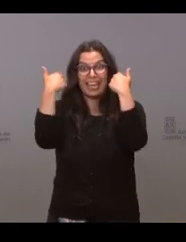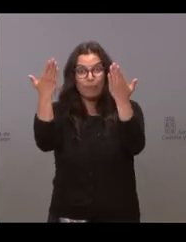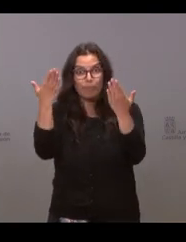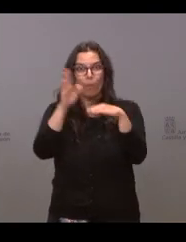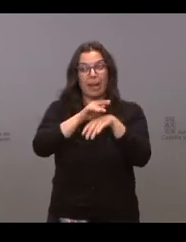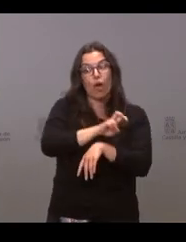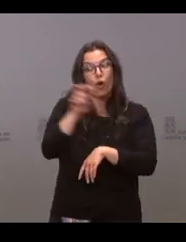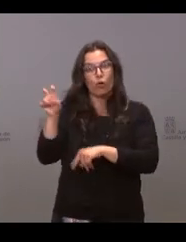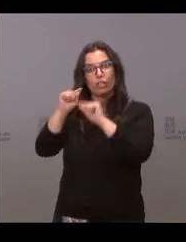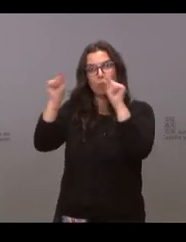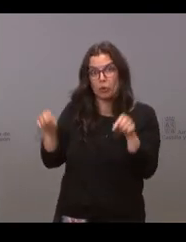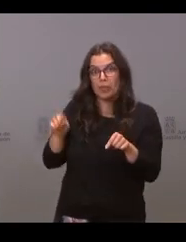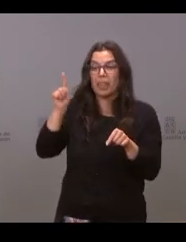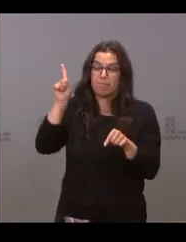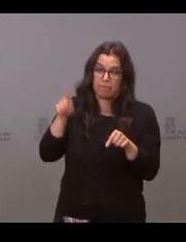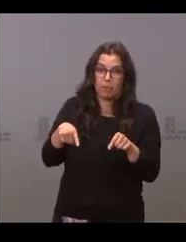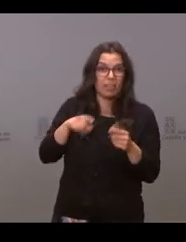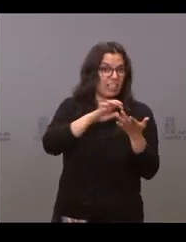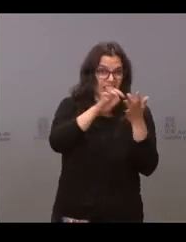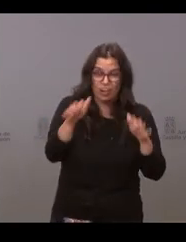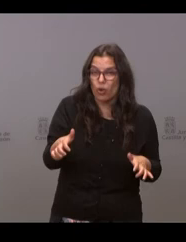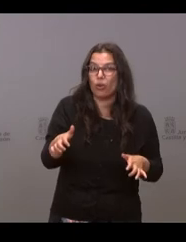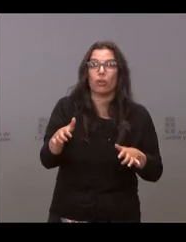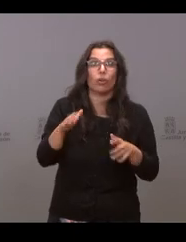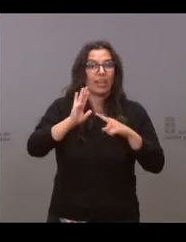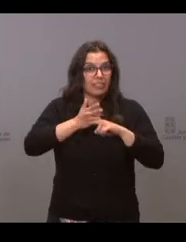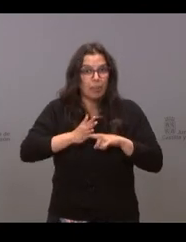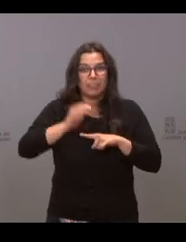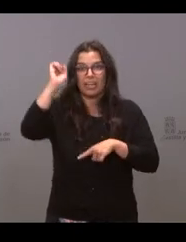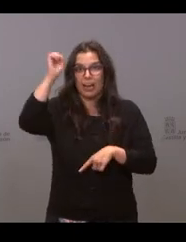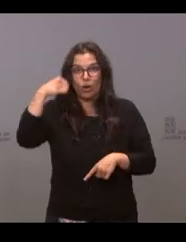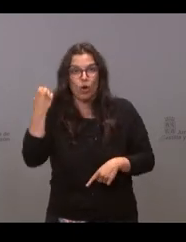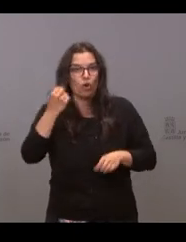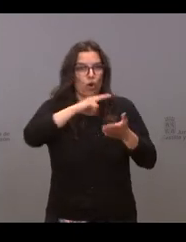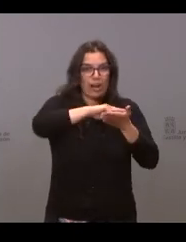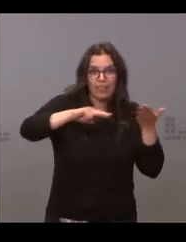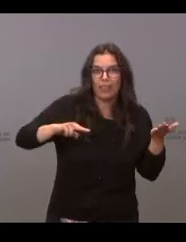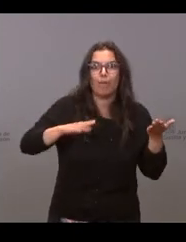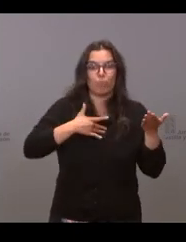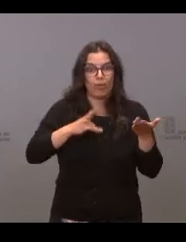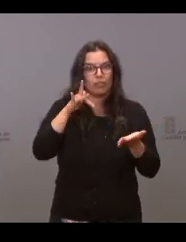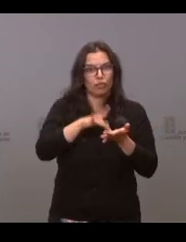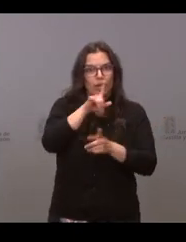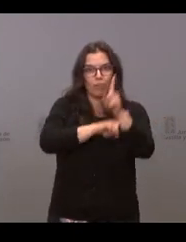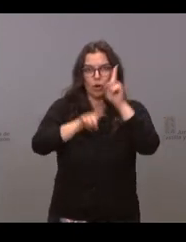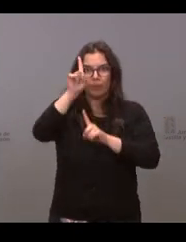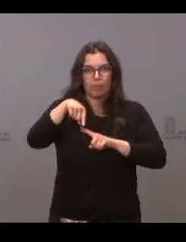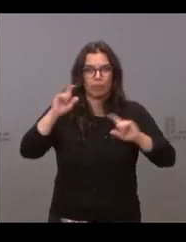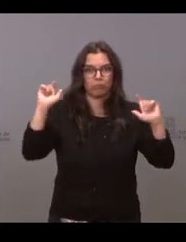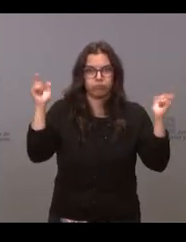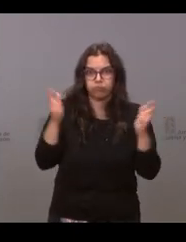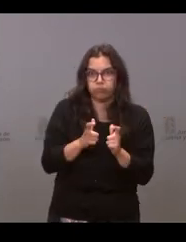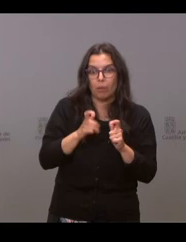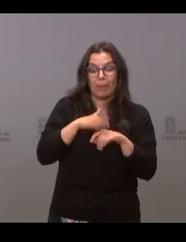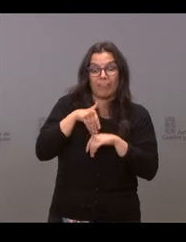provincias que también tanto en castellón como en castilla-la mancha como en aragón o como en galicia pueden sufrir este programa sporting y que también se pueda a